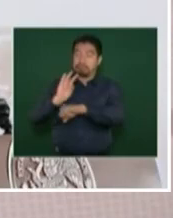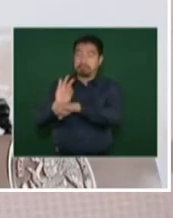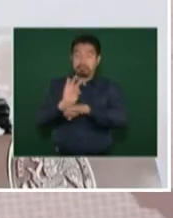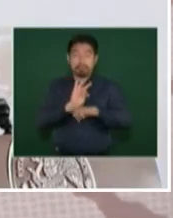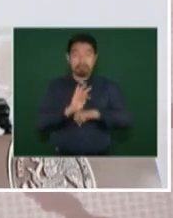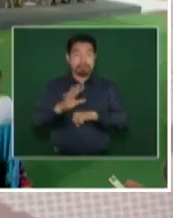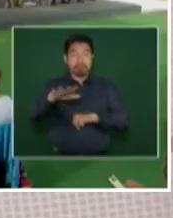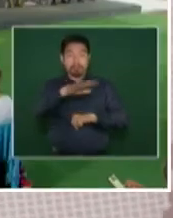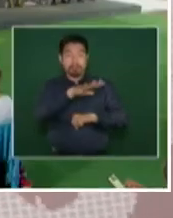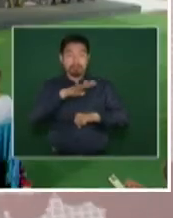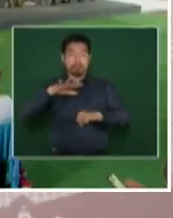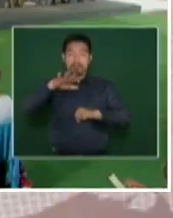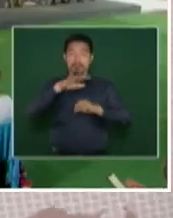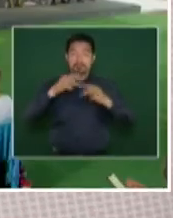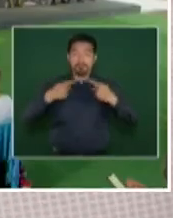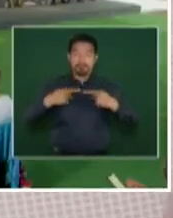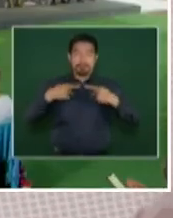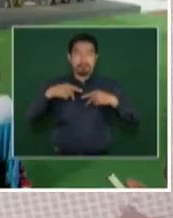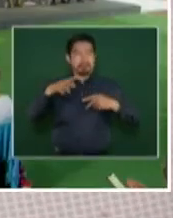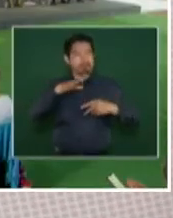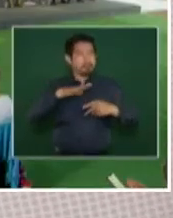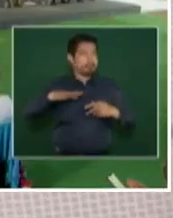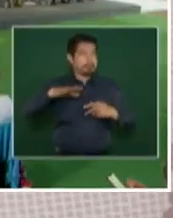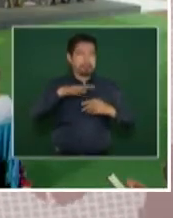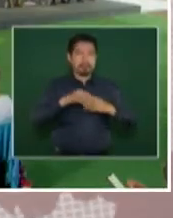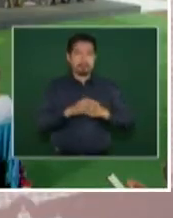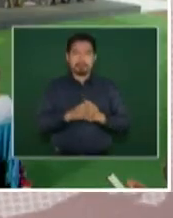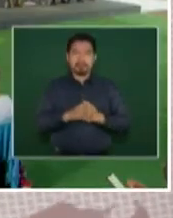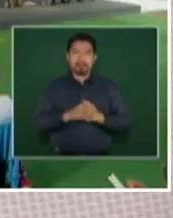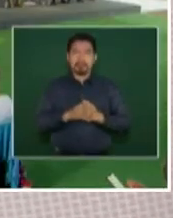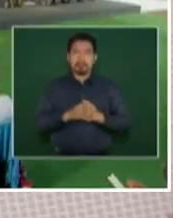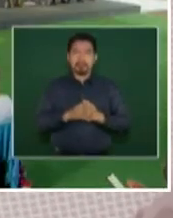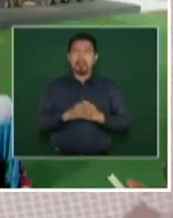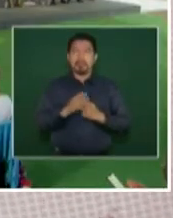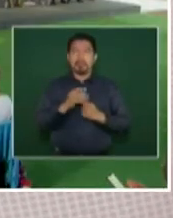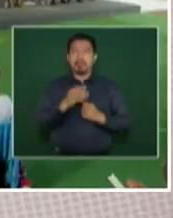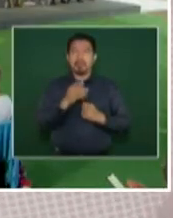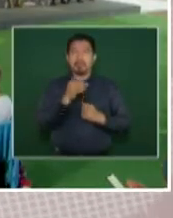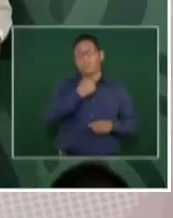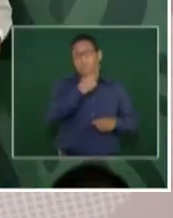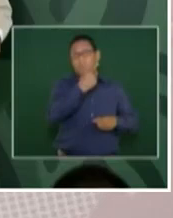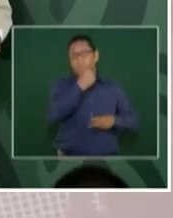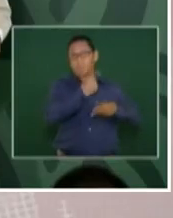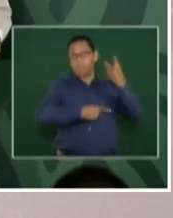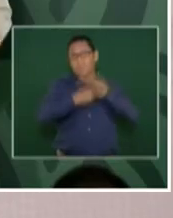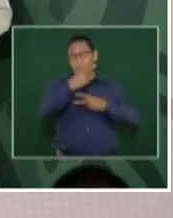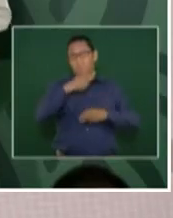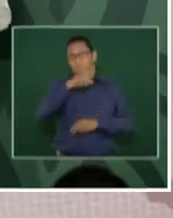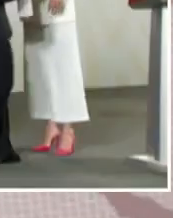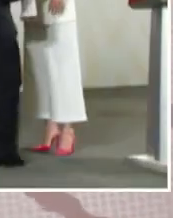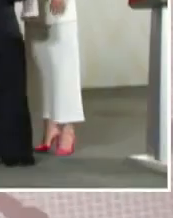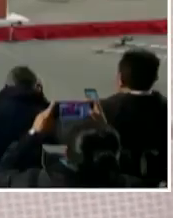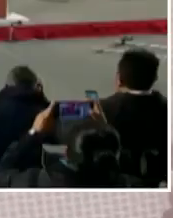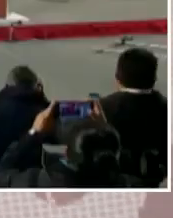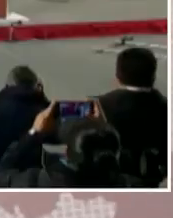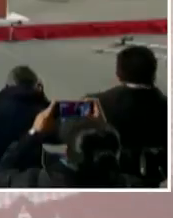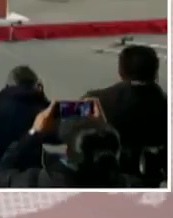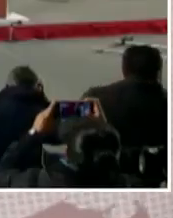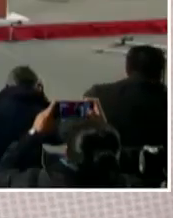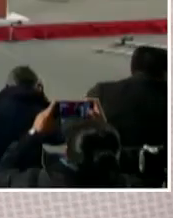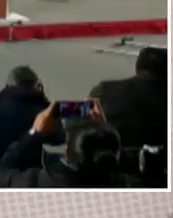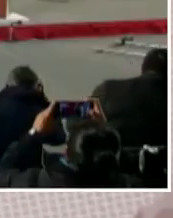se desvirtuó como ejercicio democrático y se convirtió en un ejercicio de Mi propaganda. querido Venus, nunca fue un ejercicio democrático.